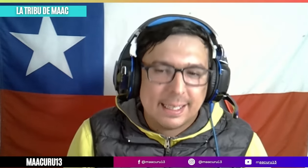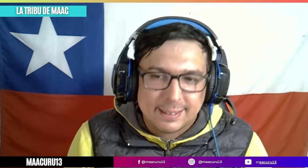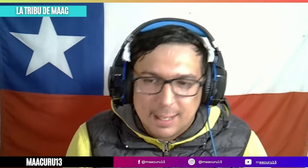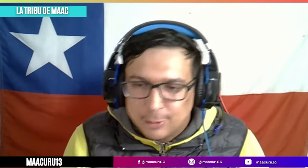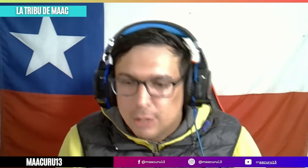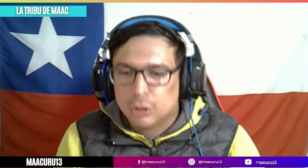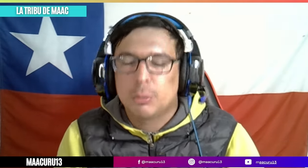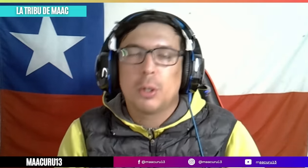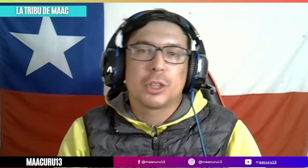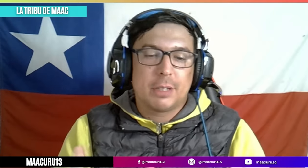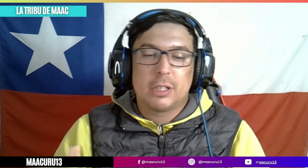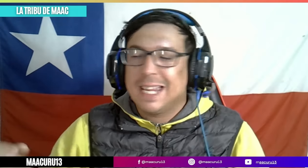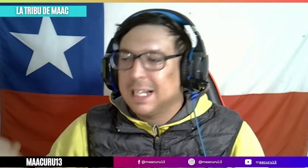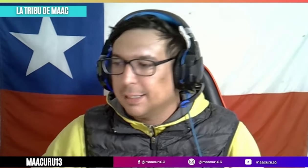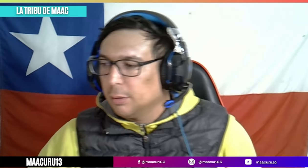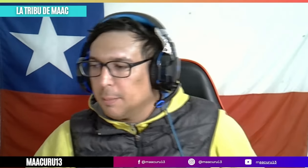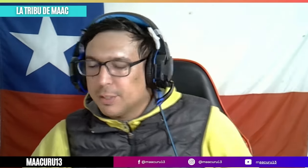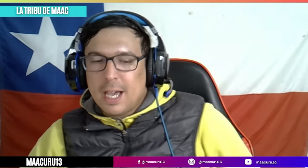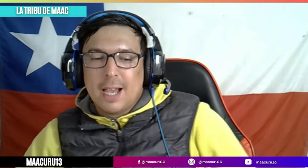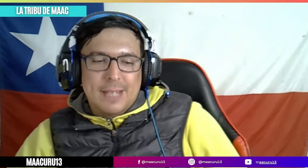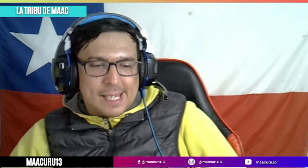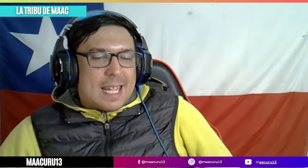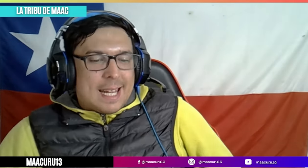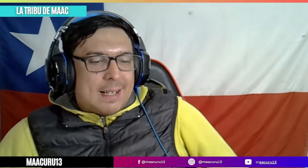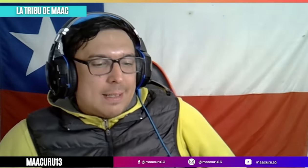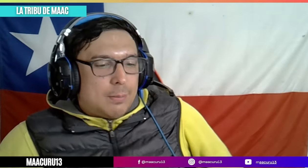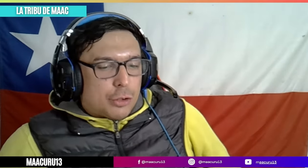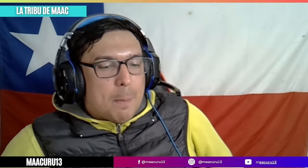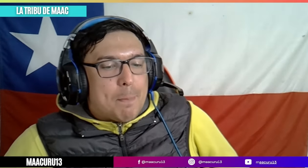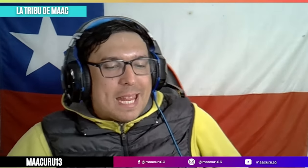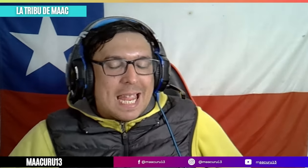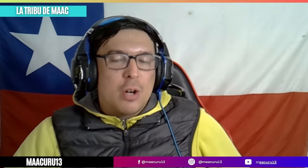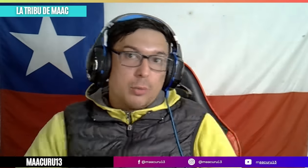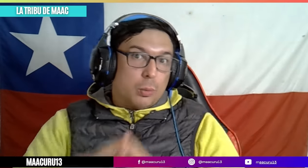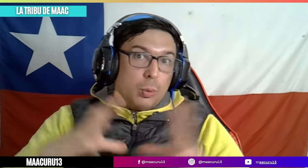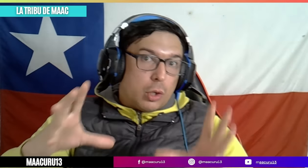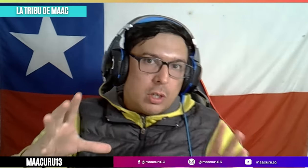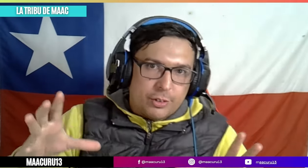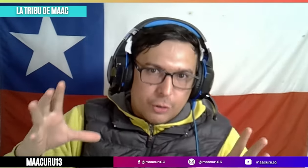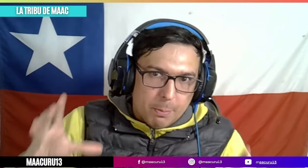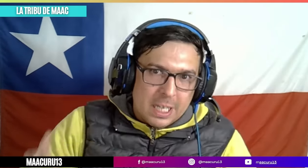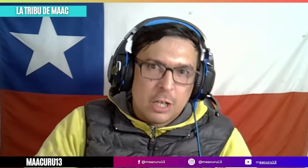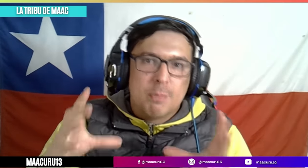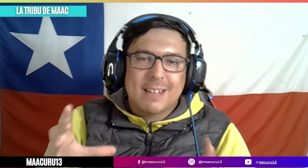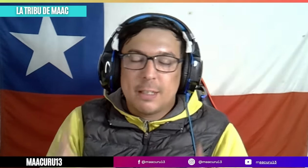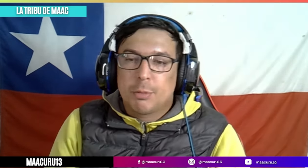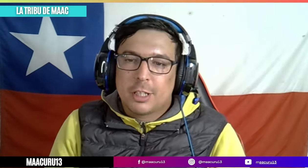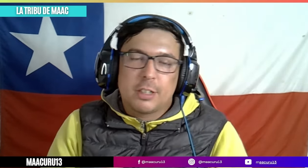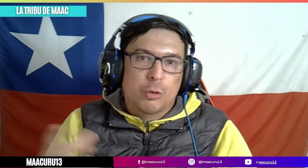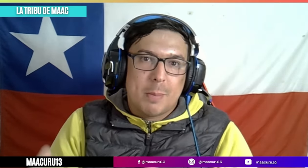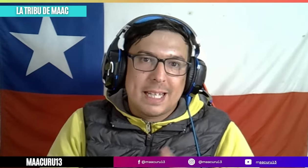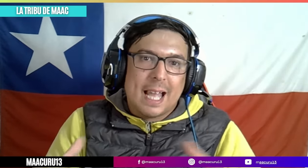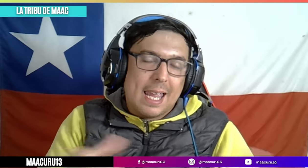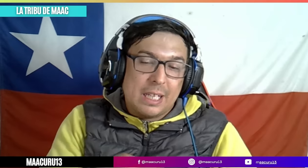queda inaugurado. Como ya vieron en el título, vamos a ver el rompehielo, uno de los rompehielos más